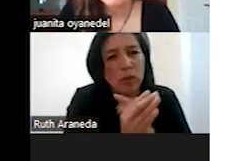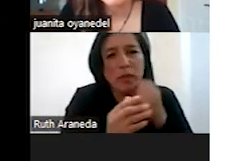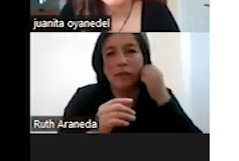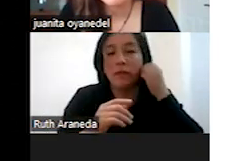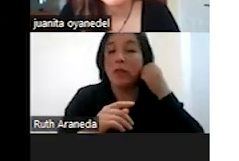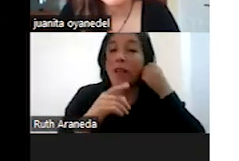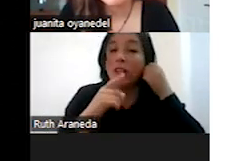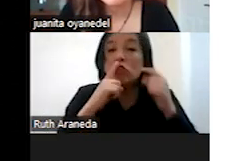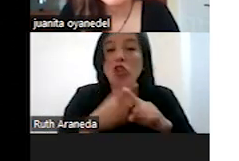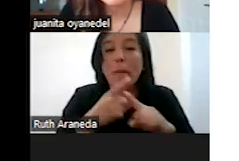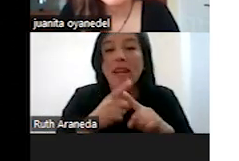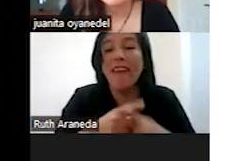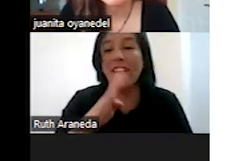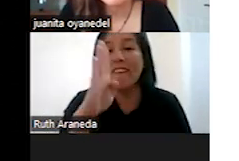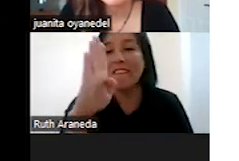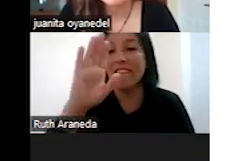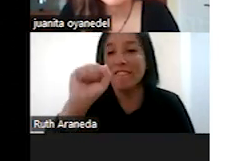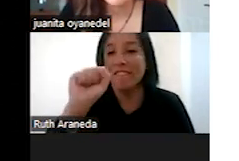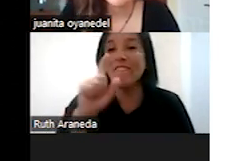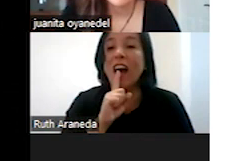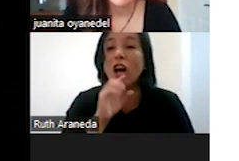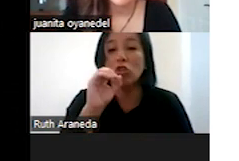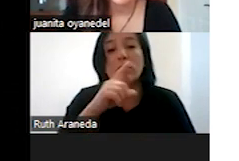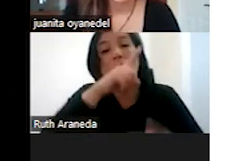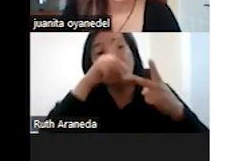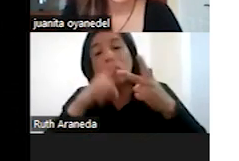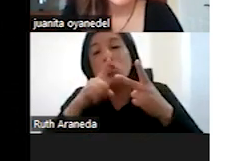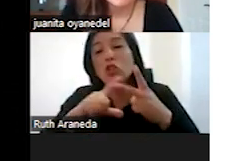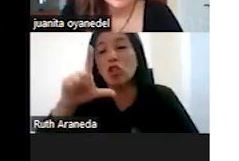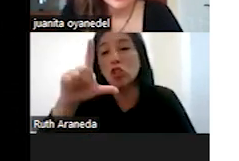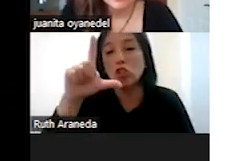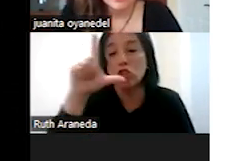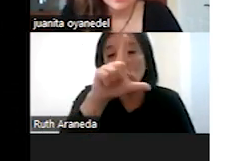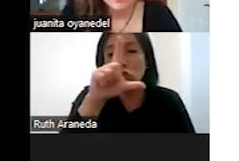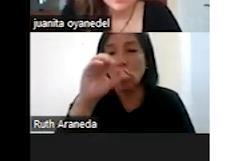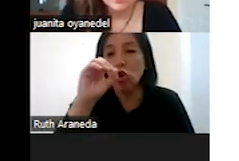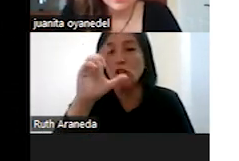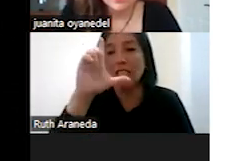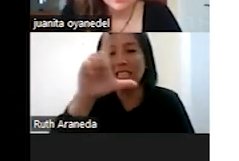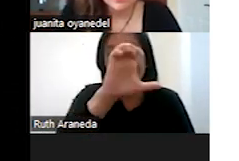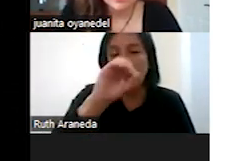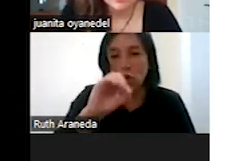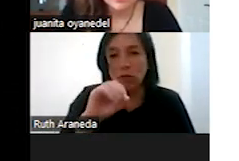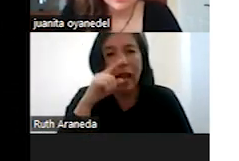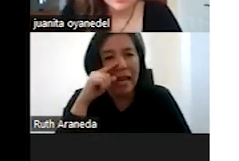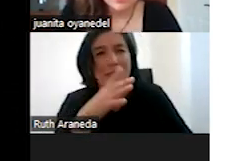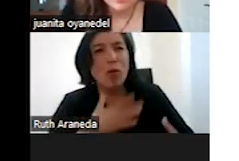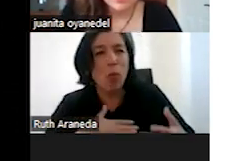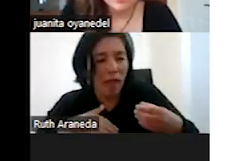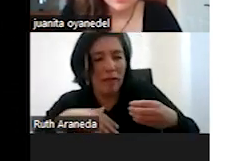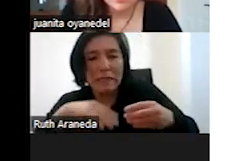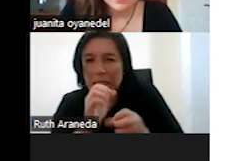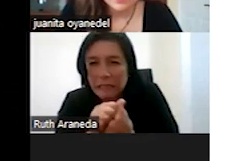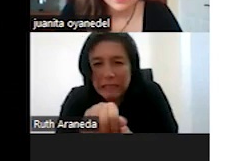Yuyeo en particular, porque ahí se definen patrones bien específicos en base a los tipos cerámicos, la decoración y algunos elementos